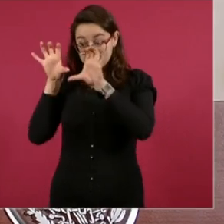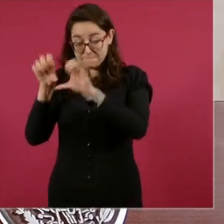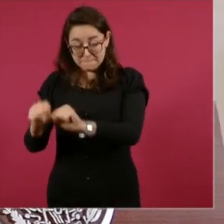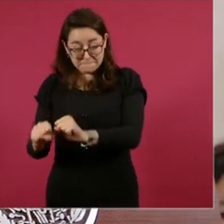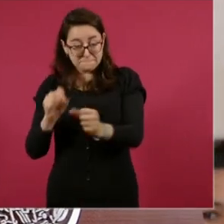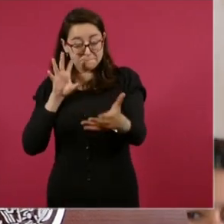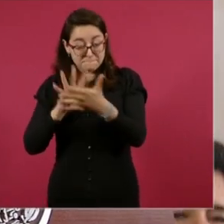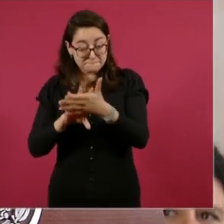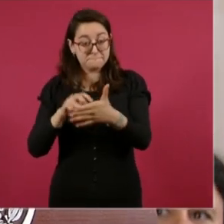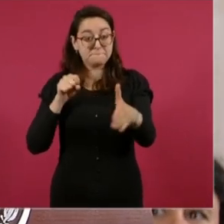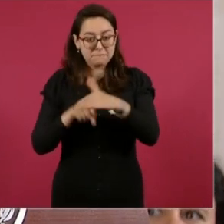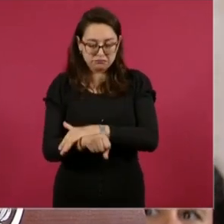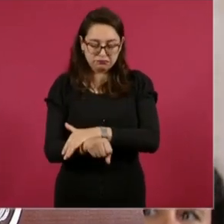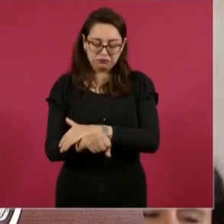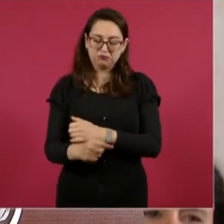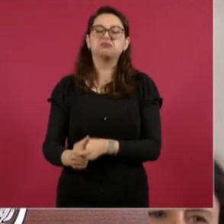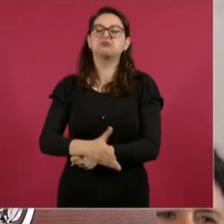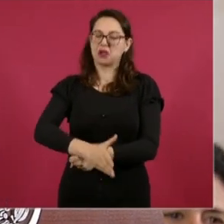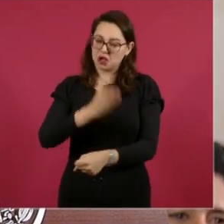los responsables,